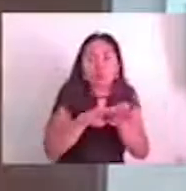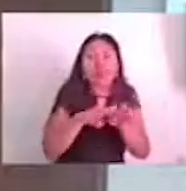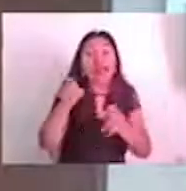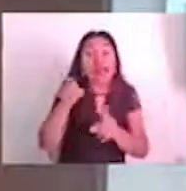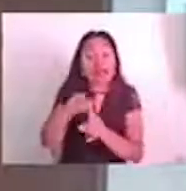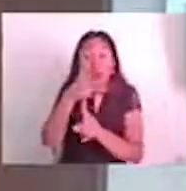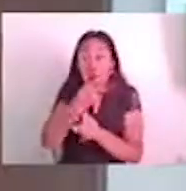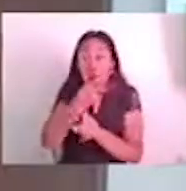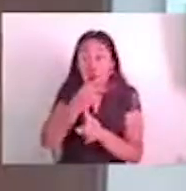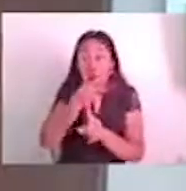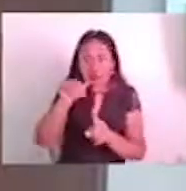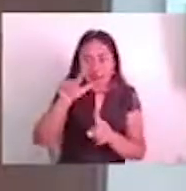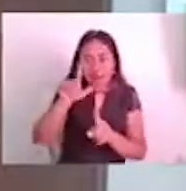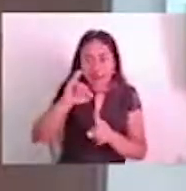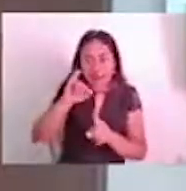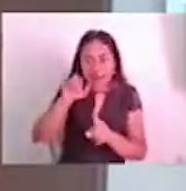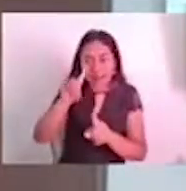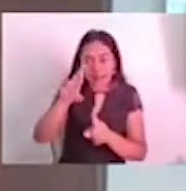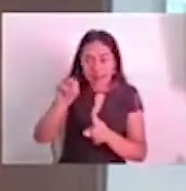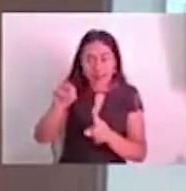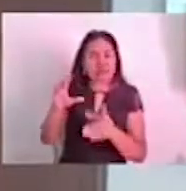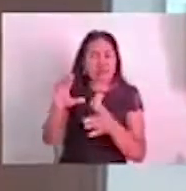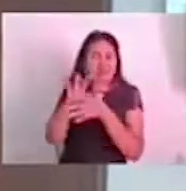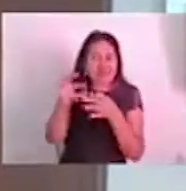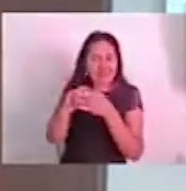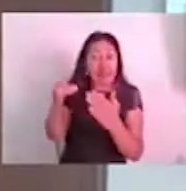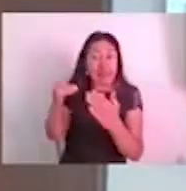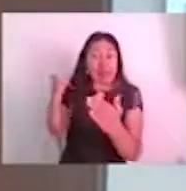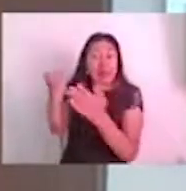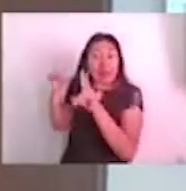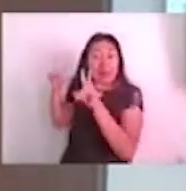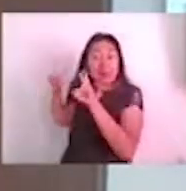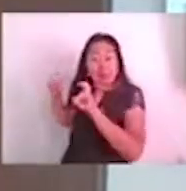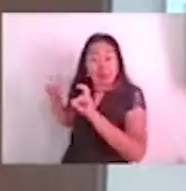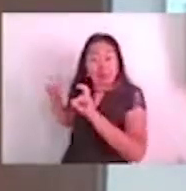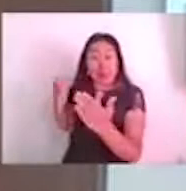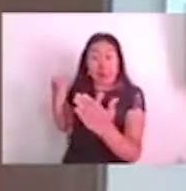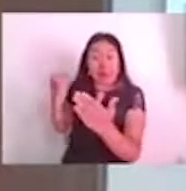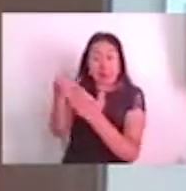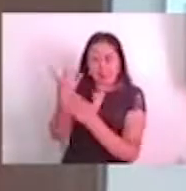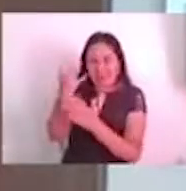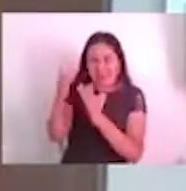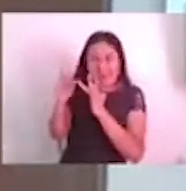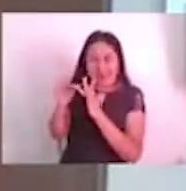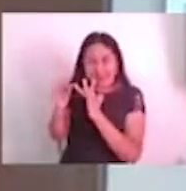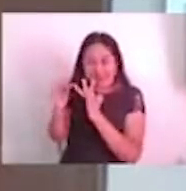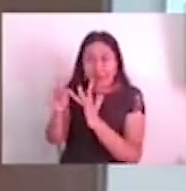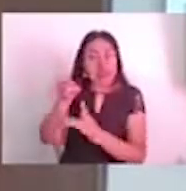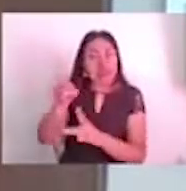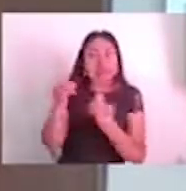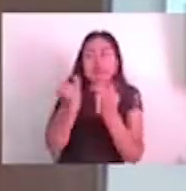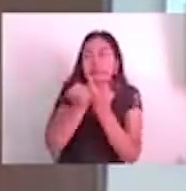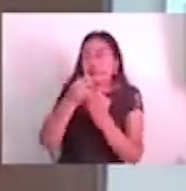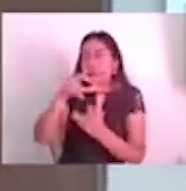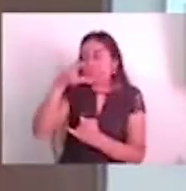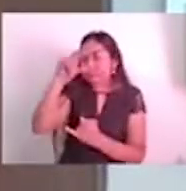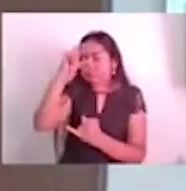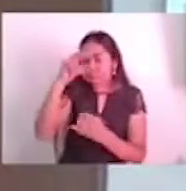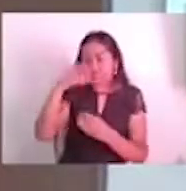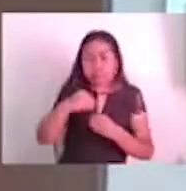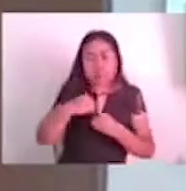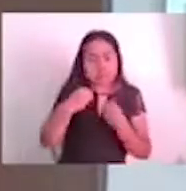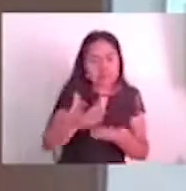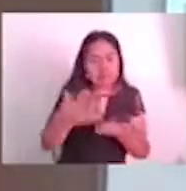estado platicando en estas cuatro sesiones, más la erudición que tiene y todo este conocimiento por su